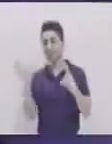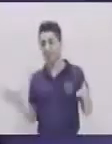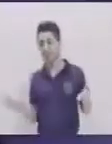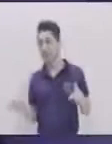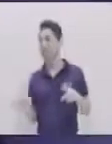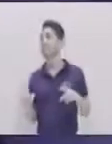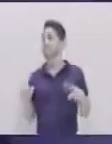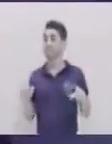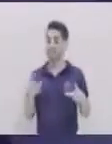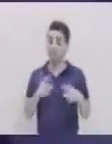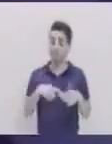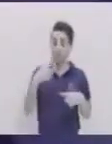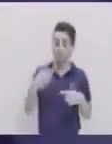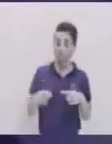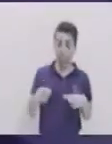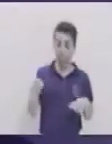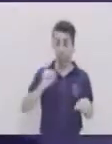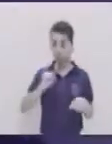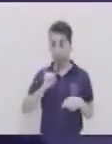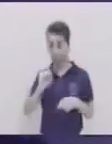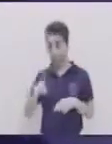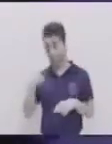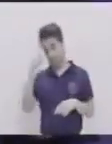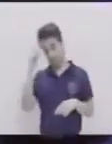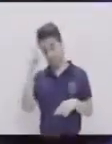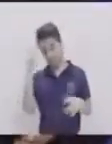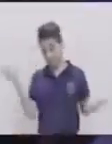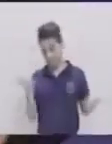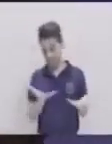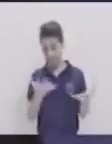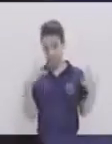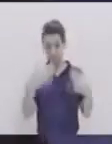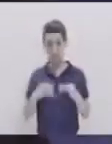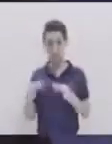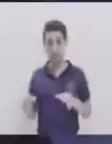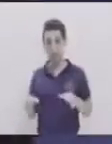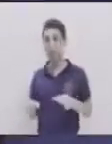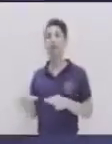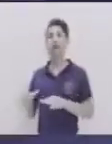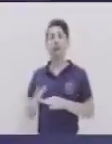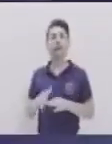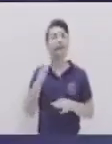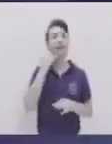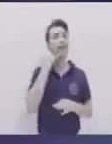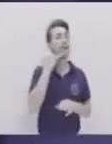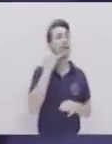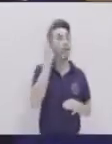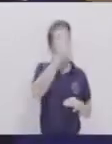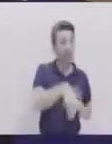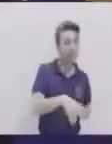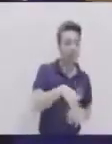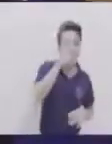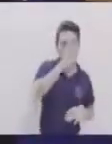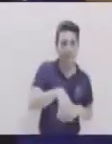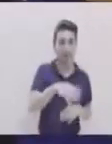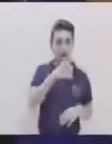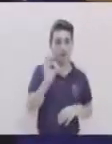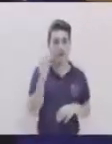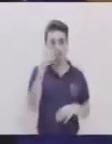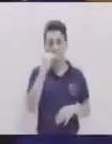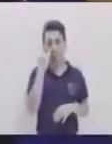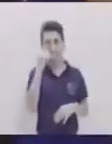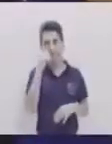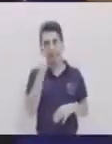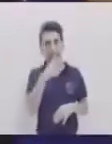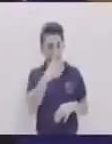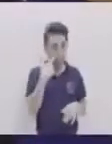oraciones. Y cuando los compañeros estaban trabajando ocupados, llamaba a Rosita y se ponían